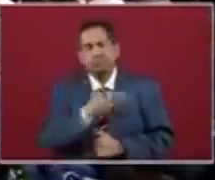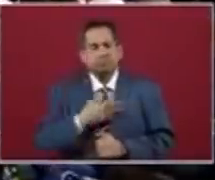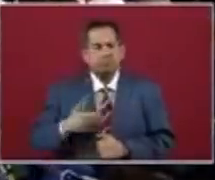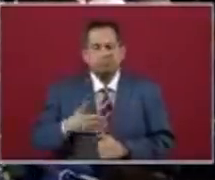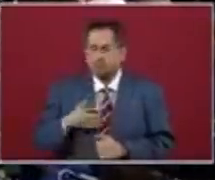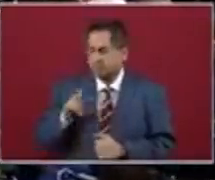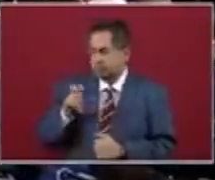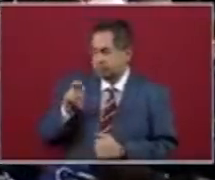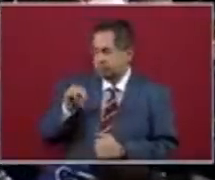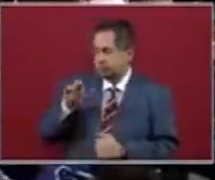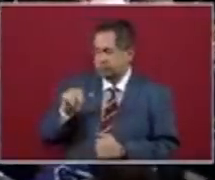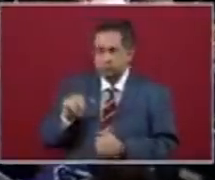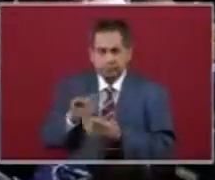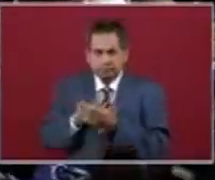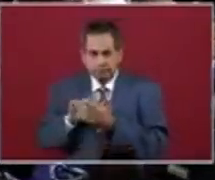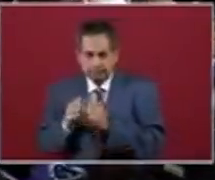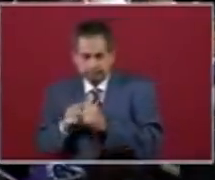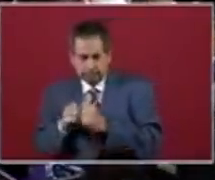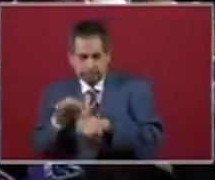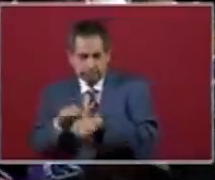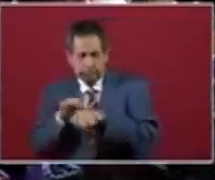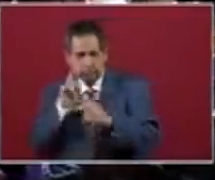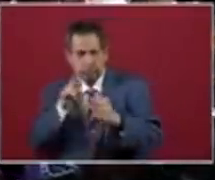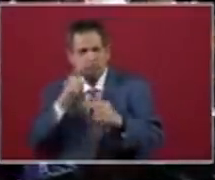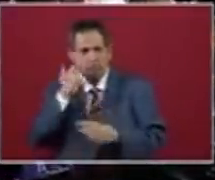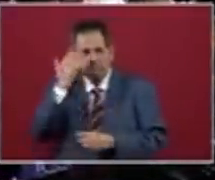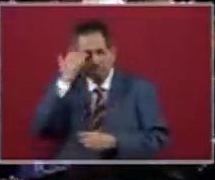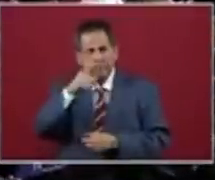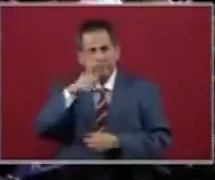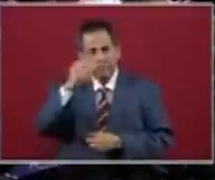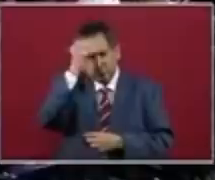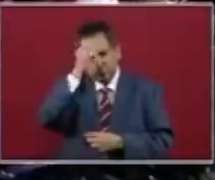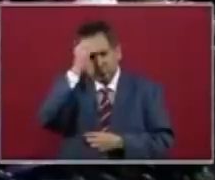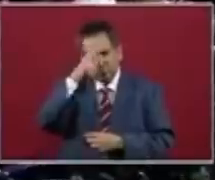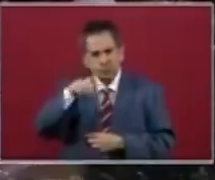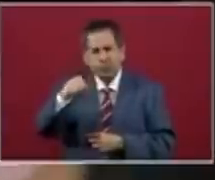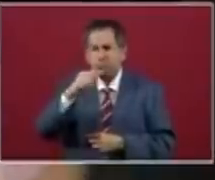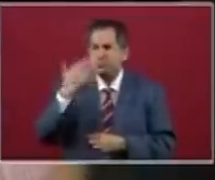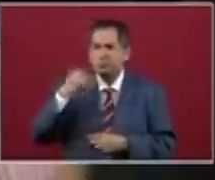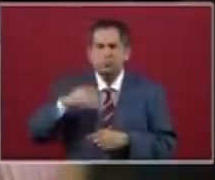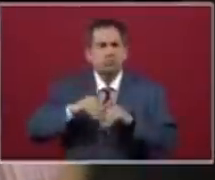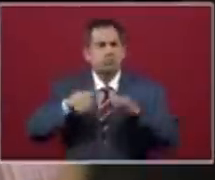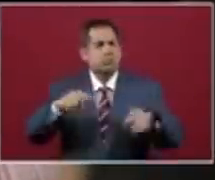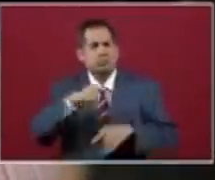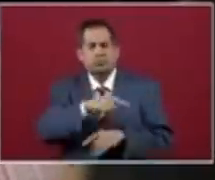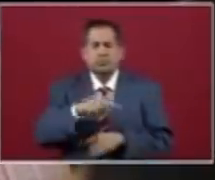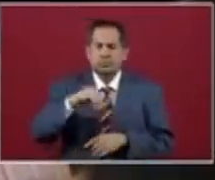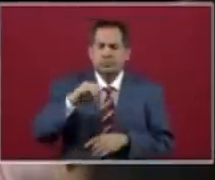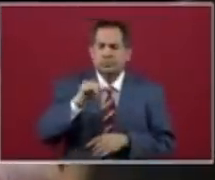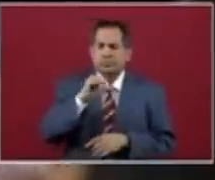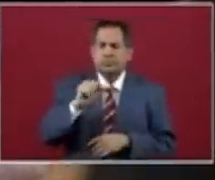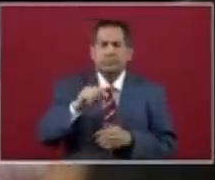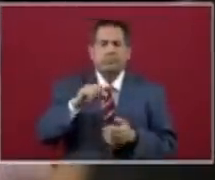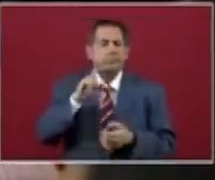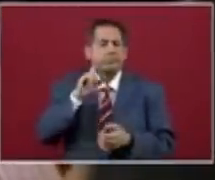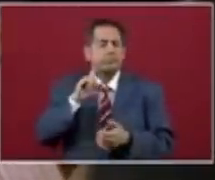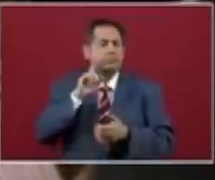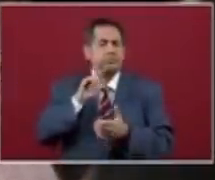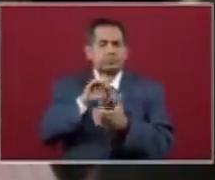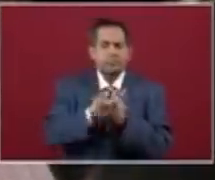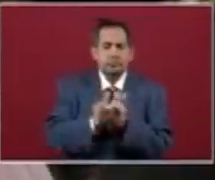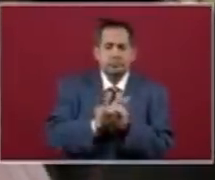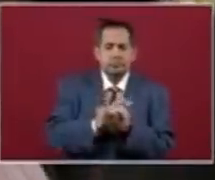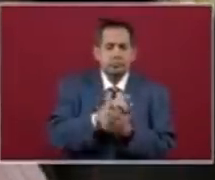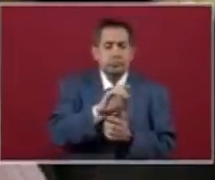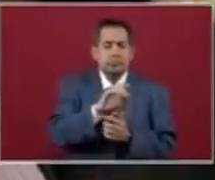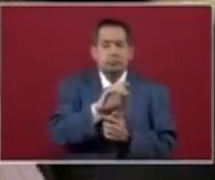Verónica Castrejón, que sigue nuestra transmisión en vivo, quiere saber qué opina usted sobre lo declarado por Karime Macías, esposa de Javier Duarte, perdón, lo declarado por